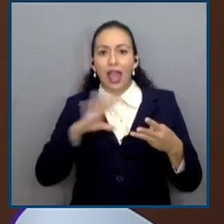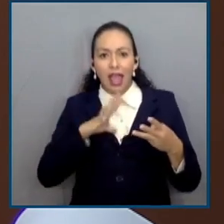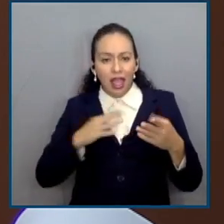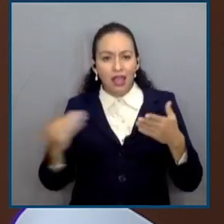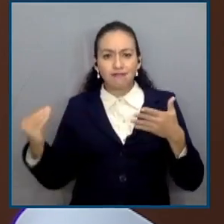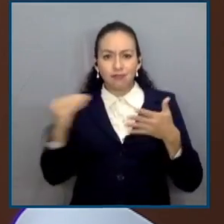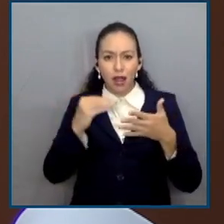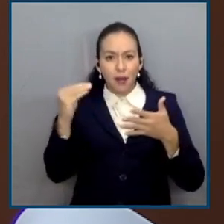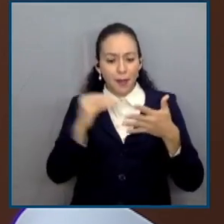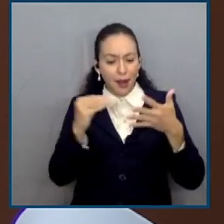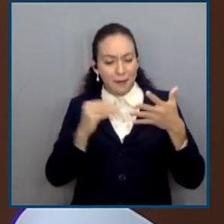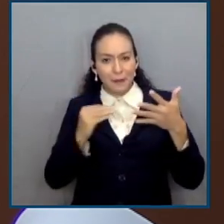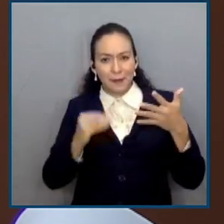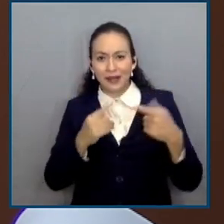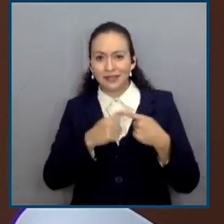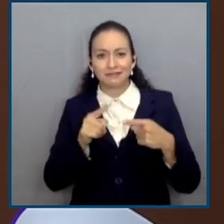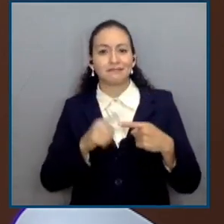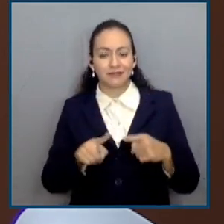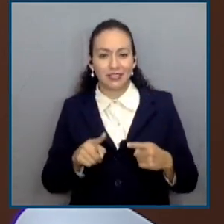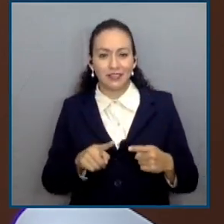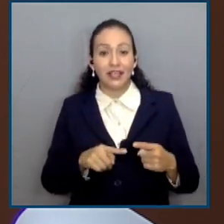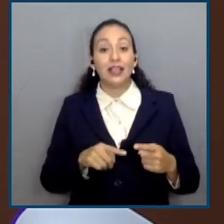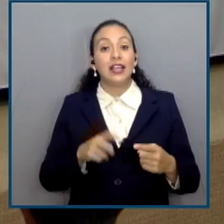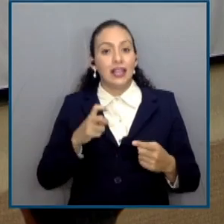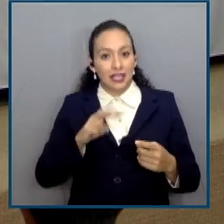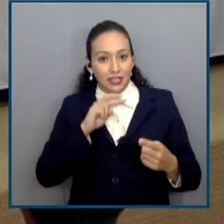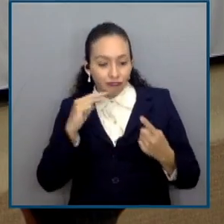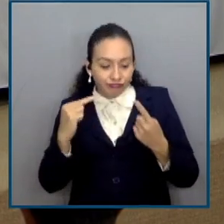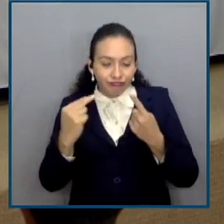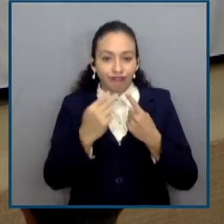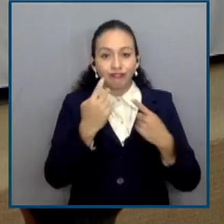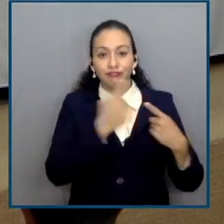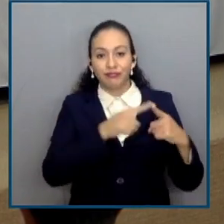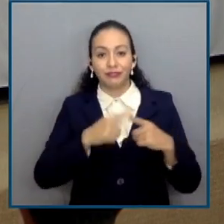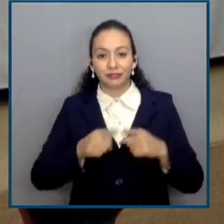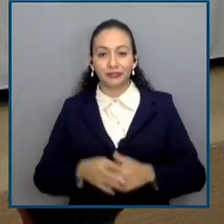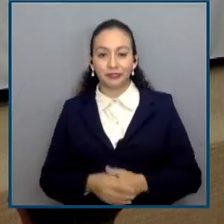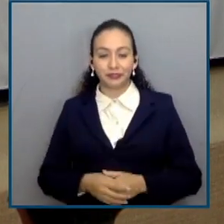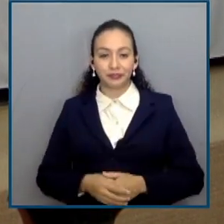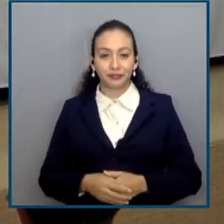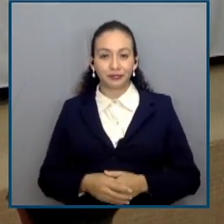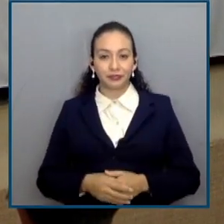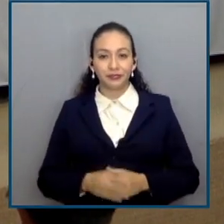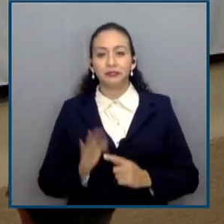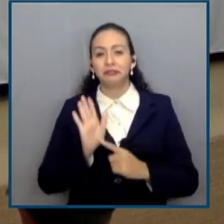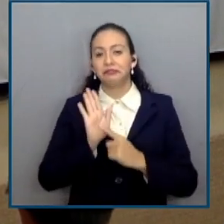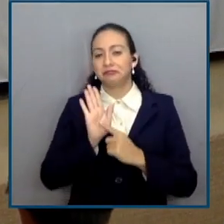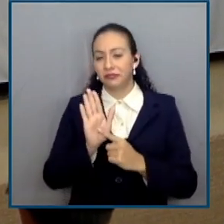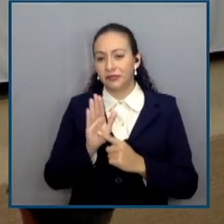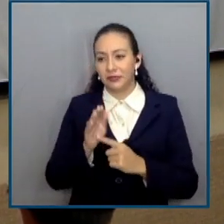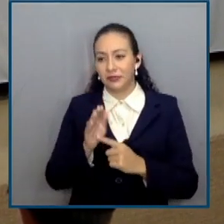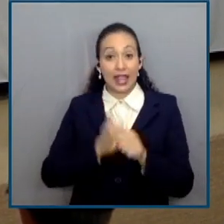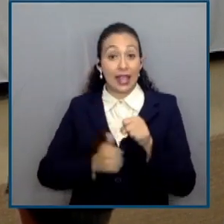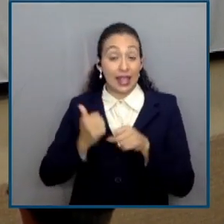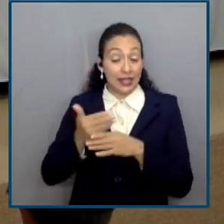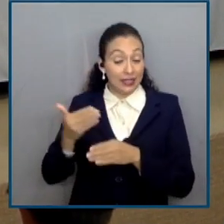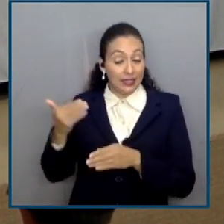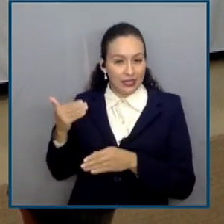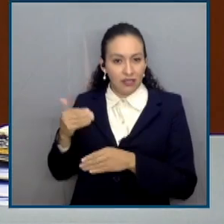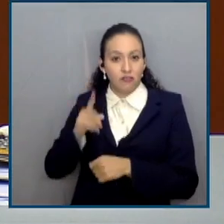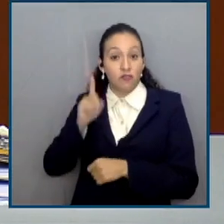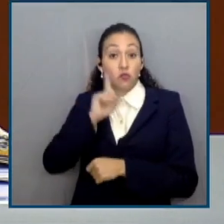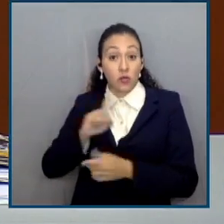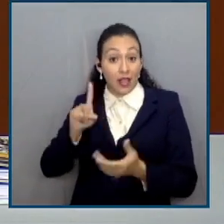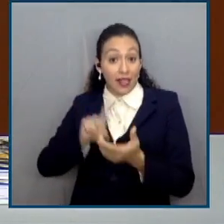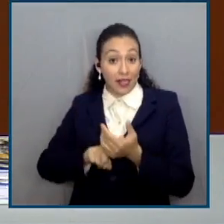incorporado otros aristas. Indicaron que en los últimos años aumentó el número de mujeres en prisión, quienes han